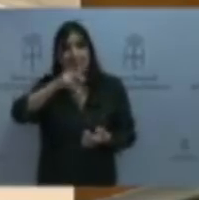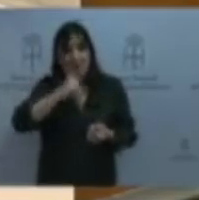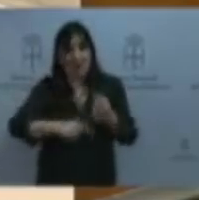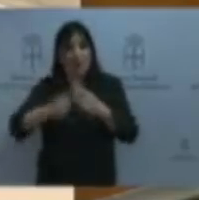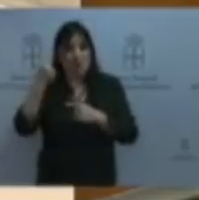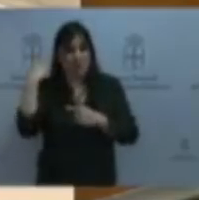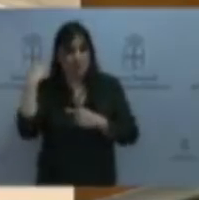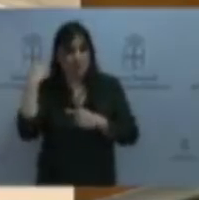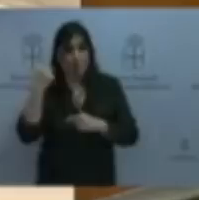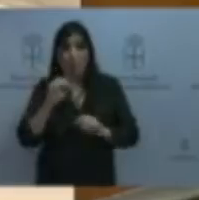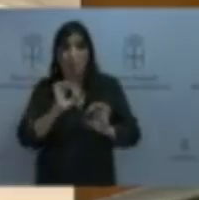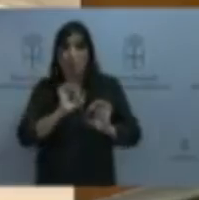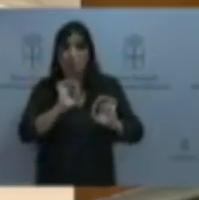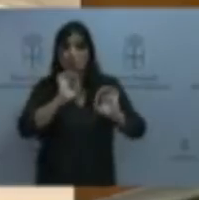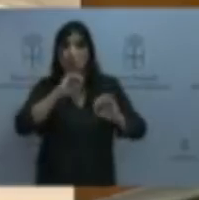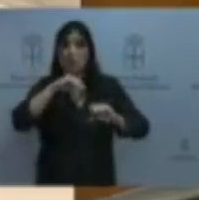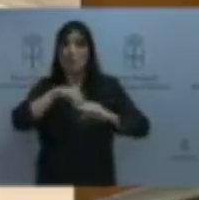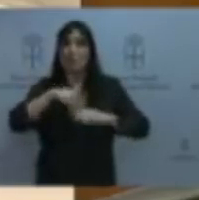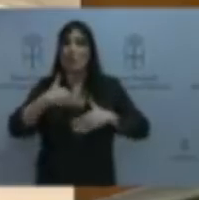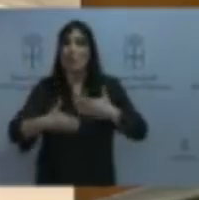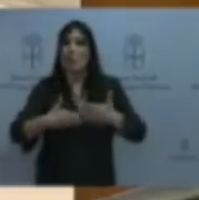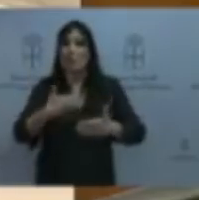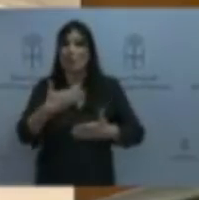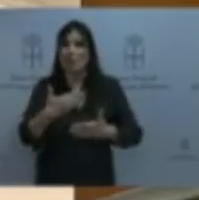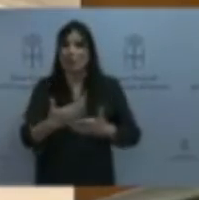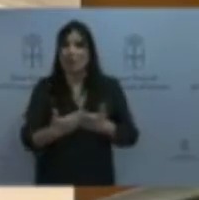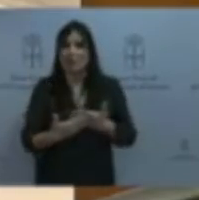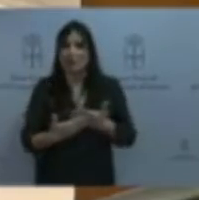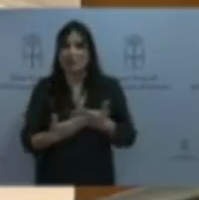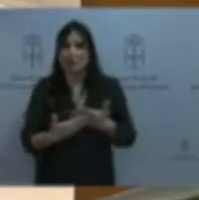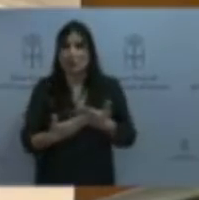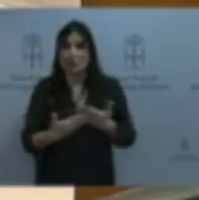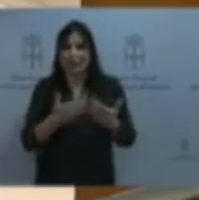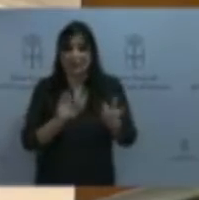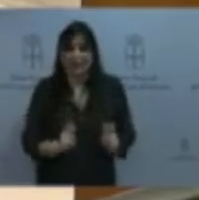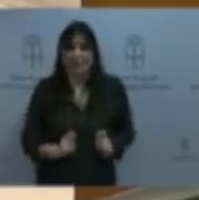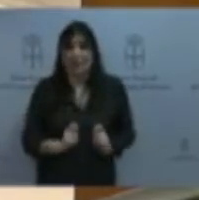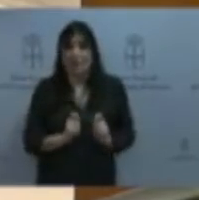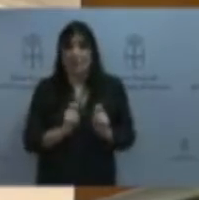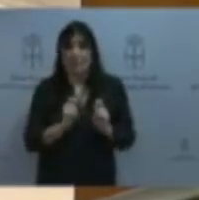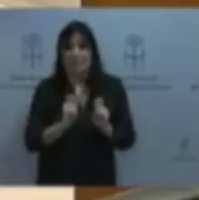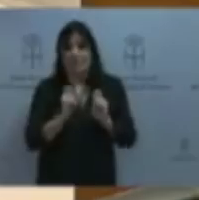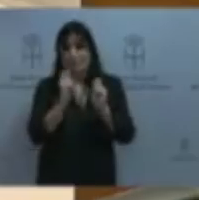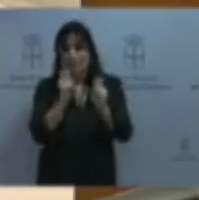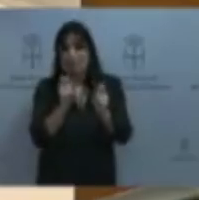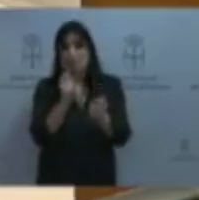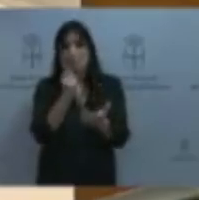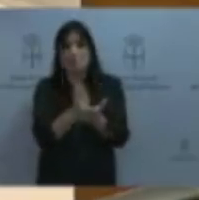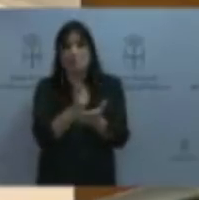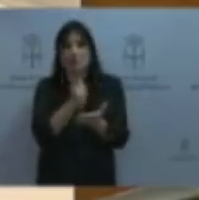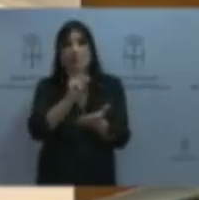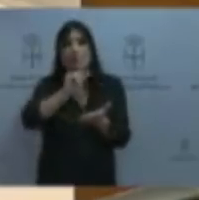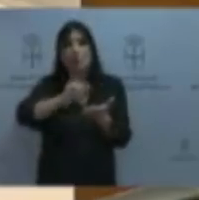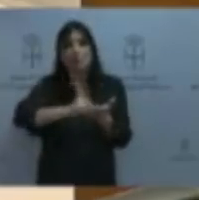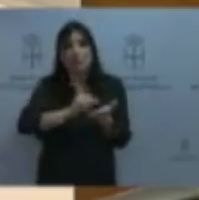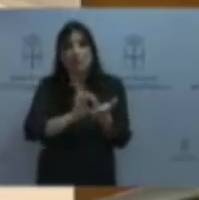proceso en el que se licitaba de nuevo la contratación de este servicio por parte de Liberbank,